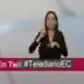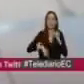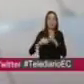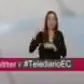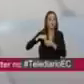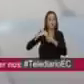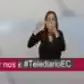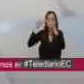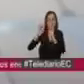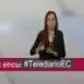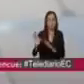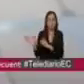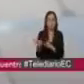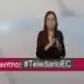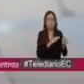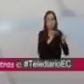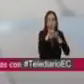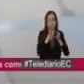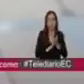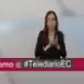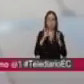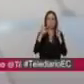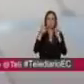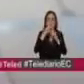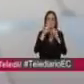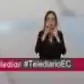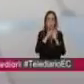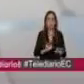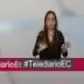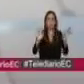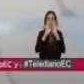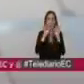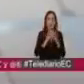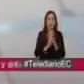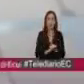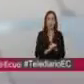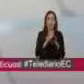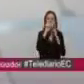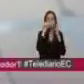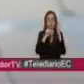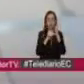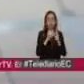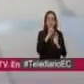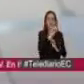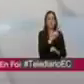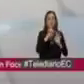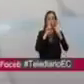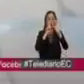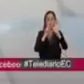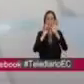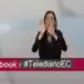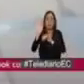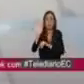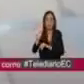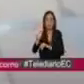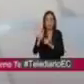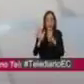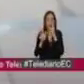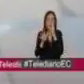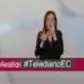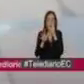universidad eso fue una primera explicación y una segunda muy importante dentro del marco del artículo 165 famosos el literal 2 donde